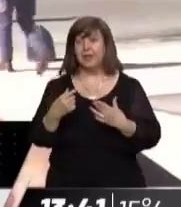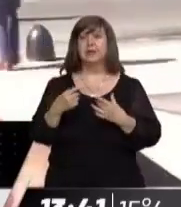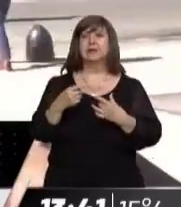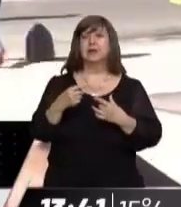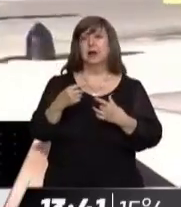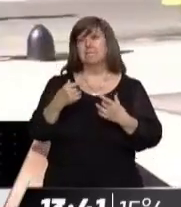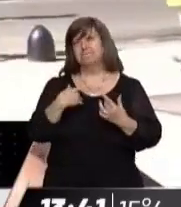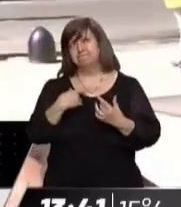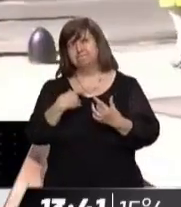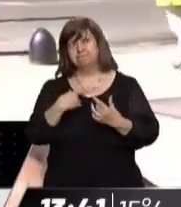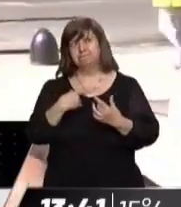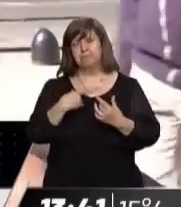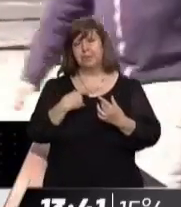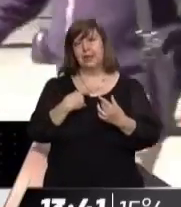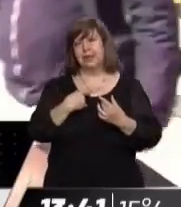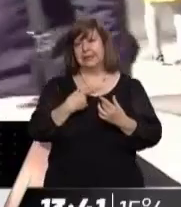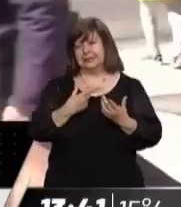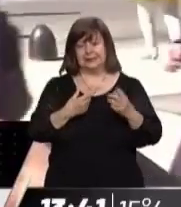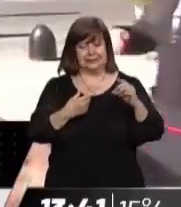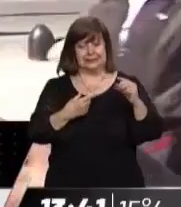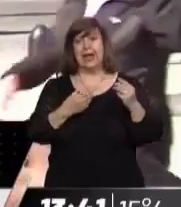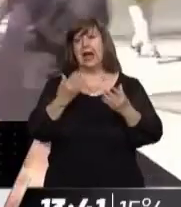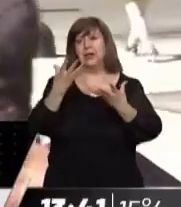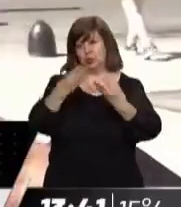son medidas que a ninguno creo que nos alcance un 100%, pero sí ayuda bastante.